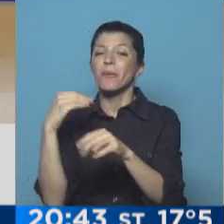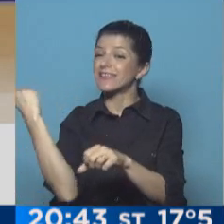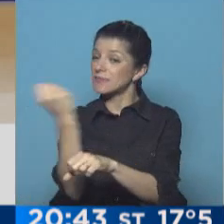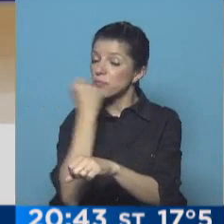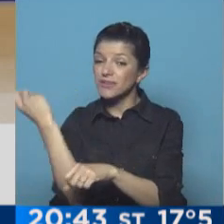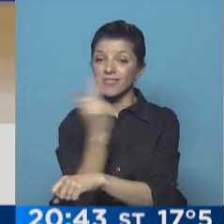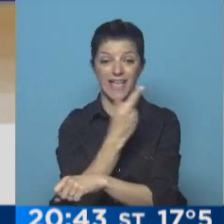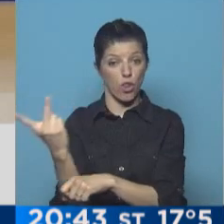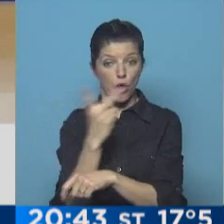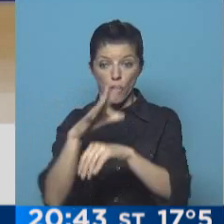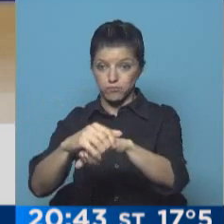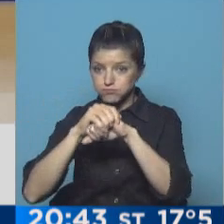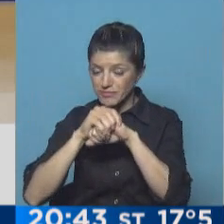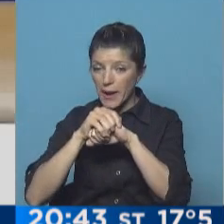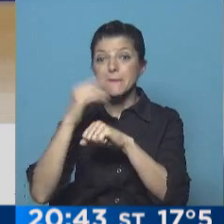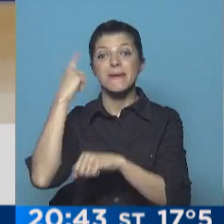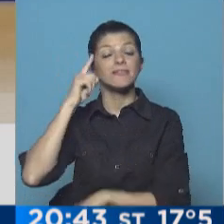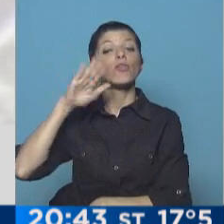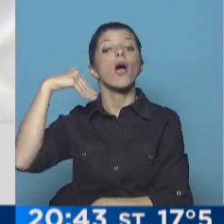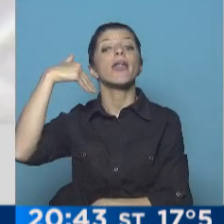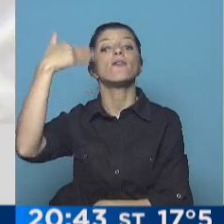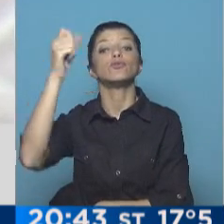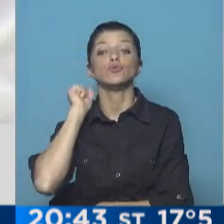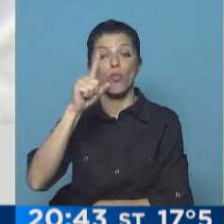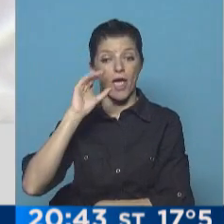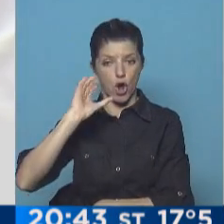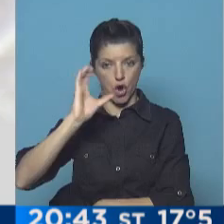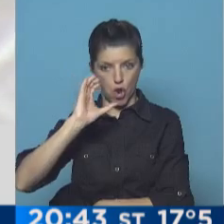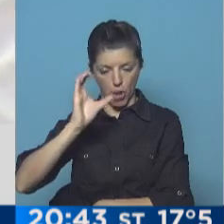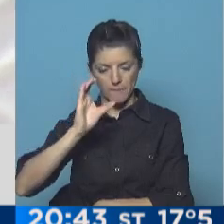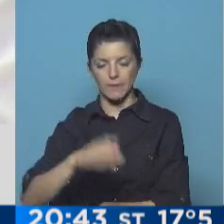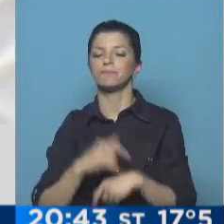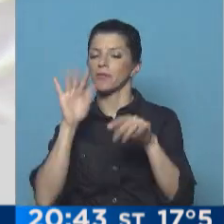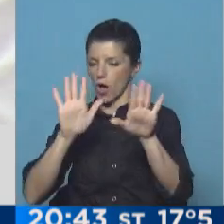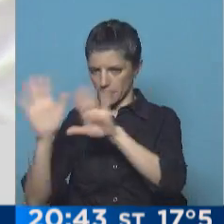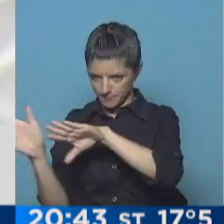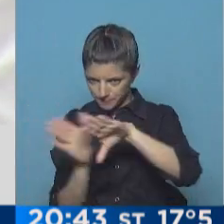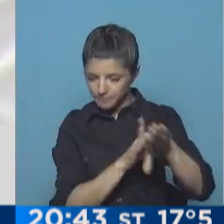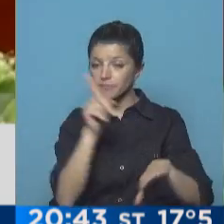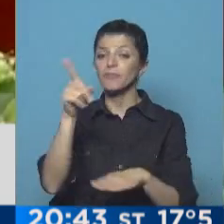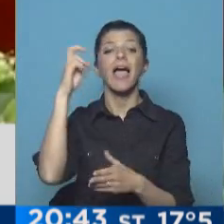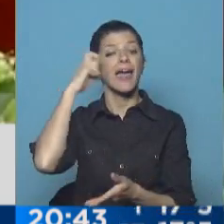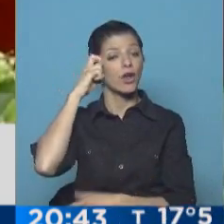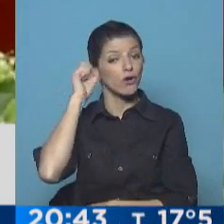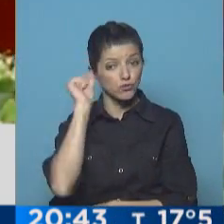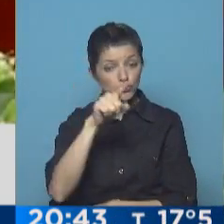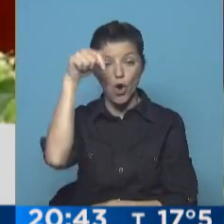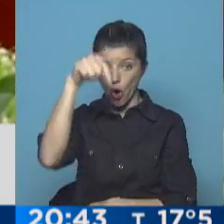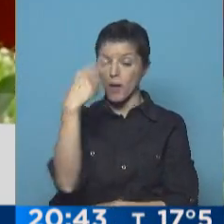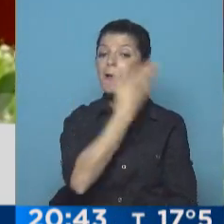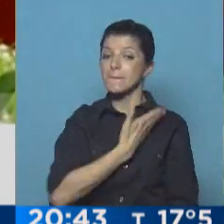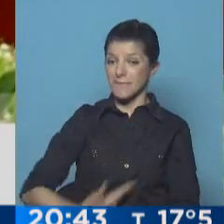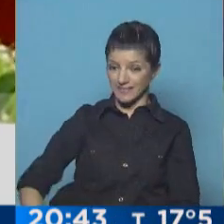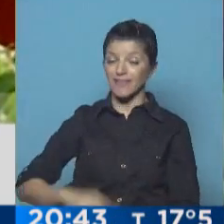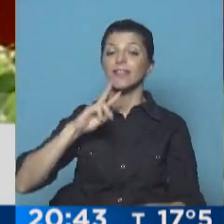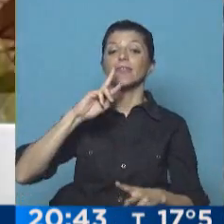importancia que puede tener para el futuro de Colombia. Ahora bien, en el Congreso, hoy por hoy, el presidente Santos